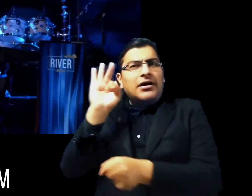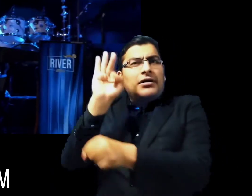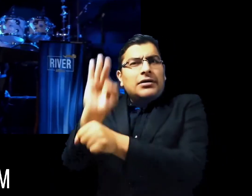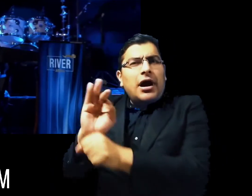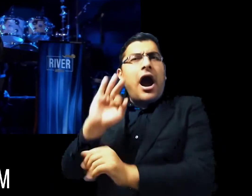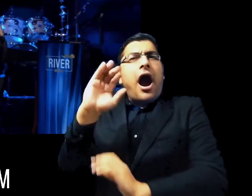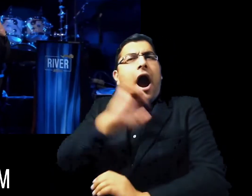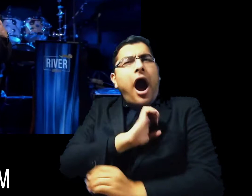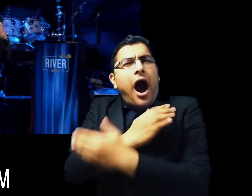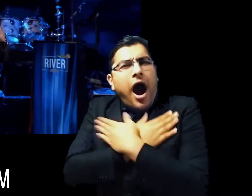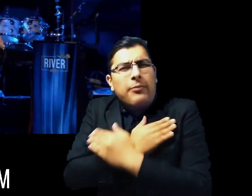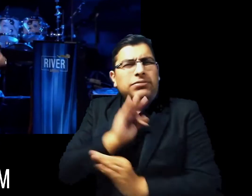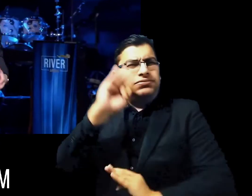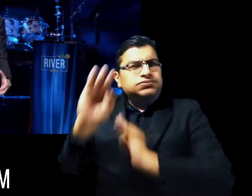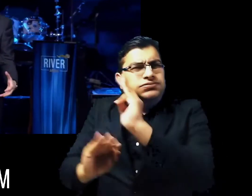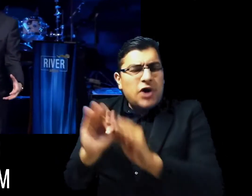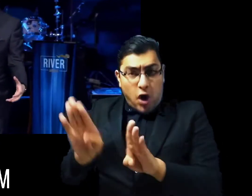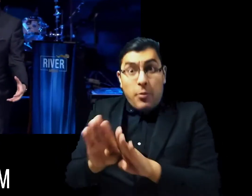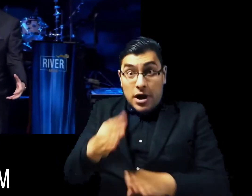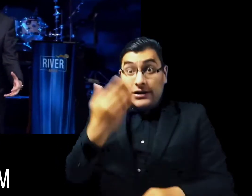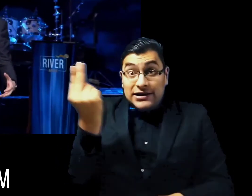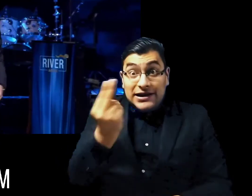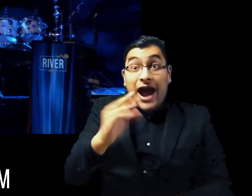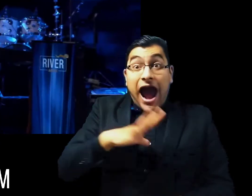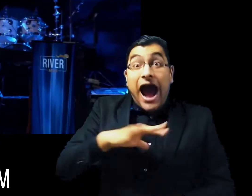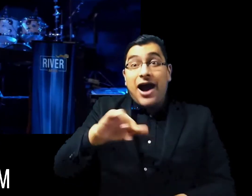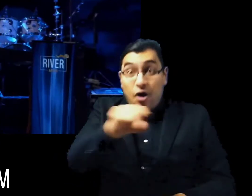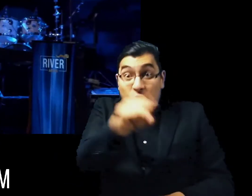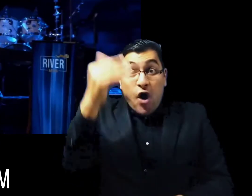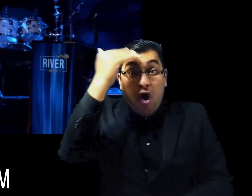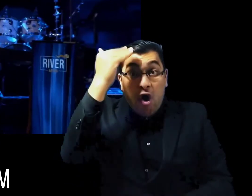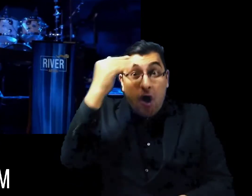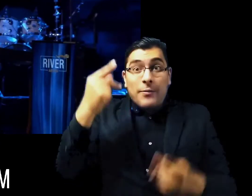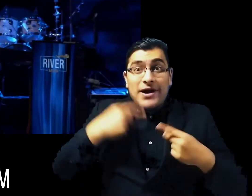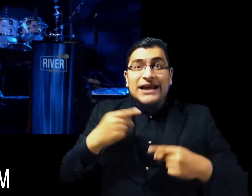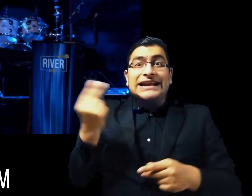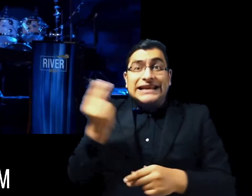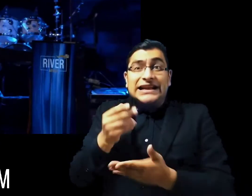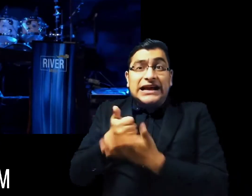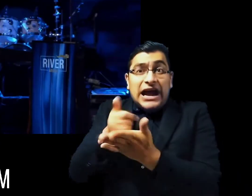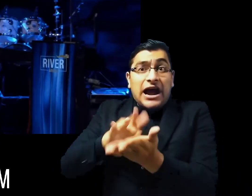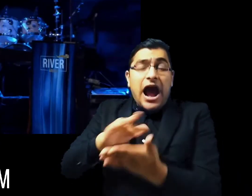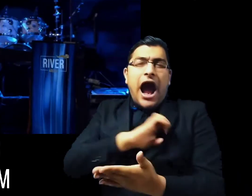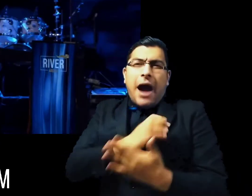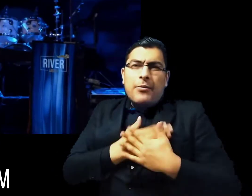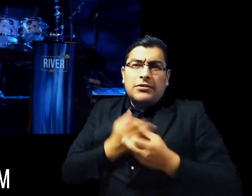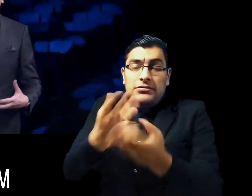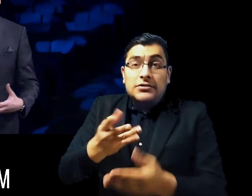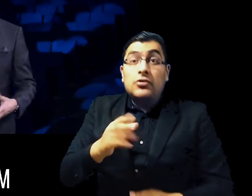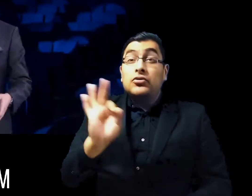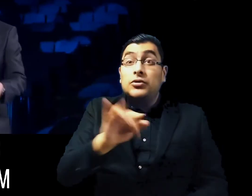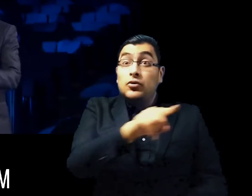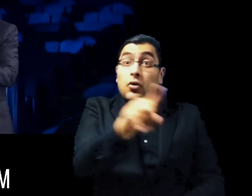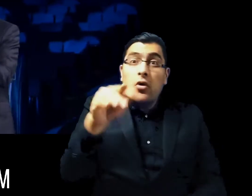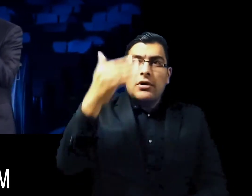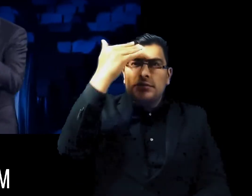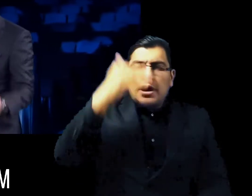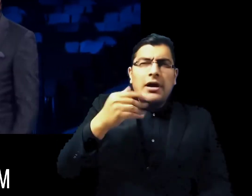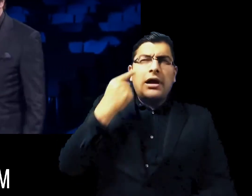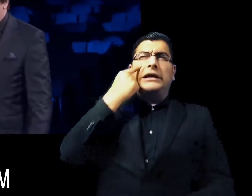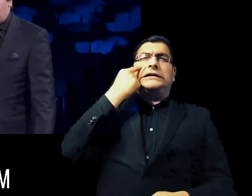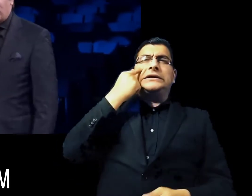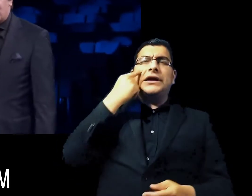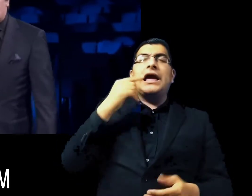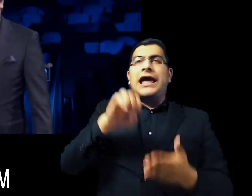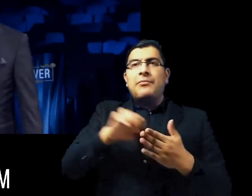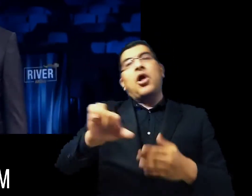que necesita ser cubierto con misericordia? Digo, ¿alguna vez oíste